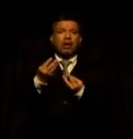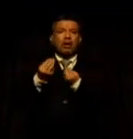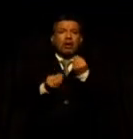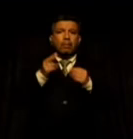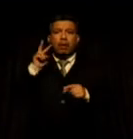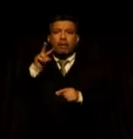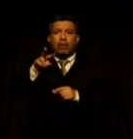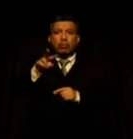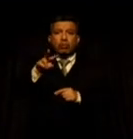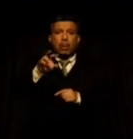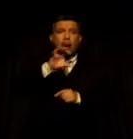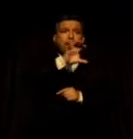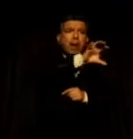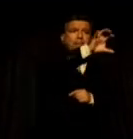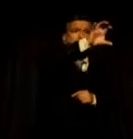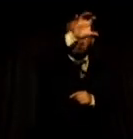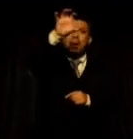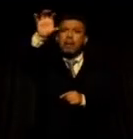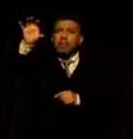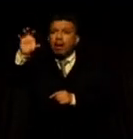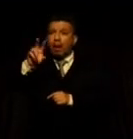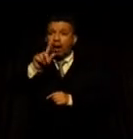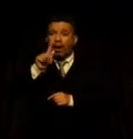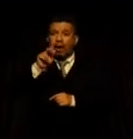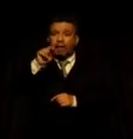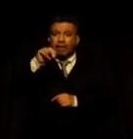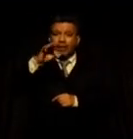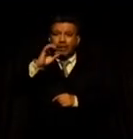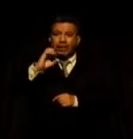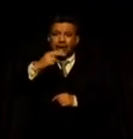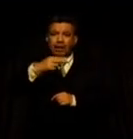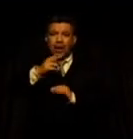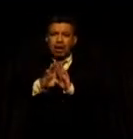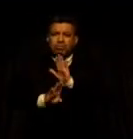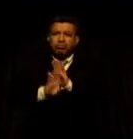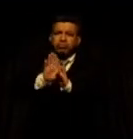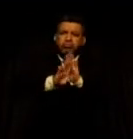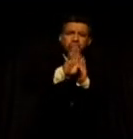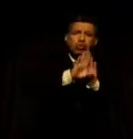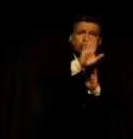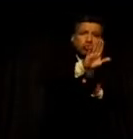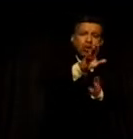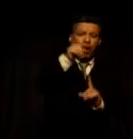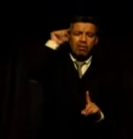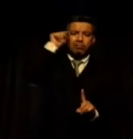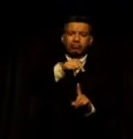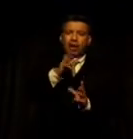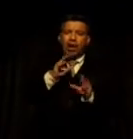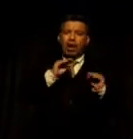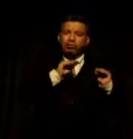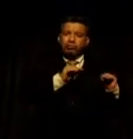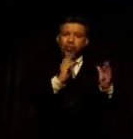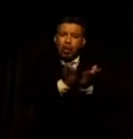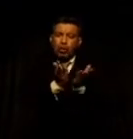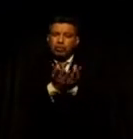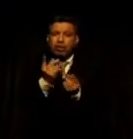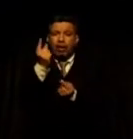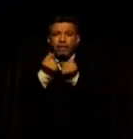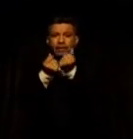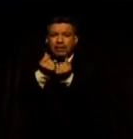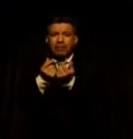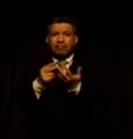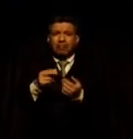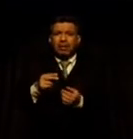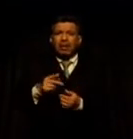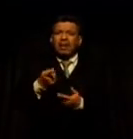es todos los países del mundo donde está creciendo el fintech son los países que se han dedicado también a la educación financiera que no es otra cosa